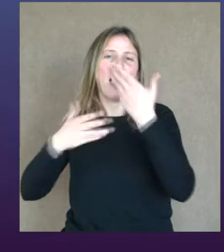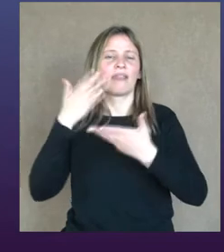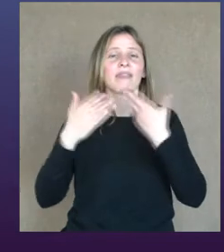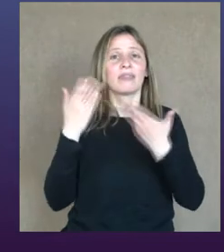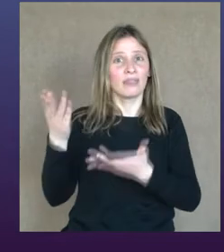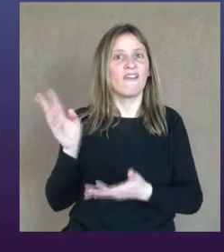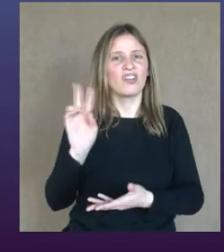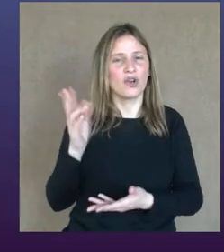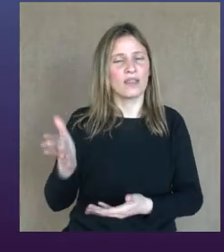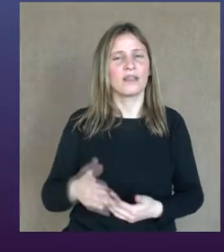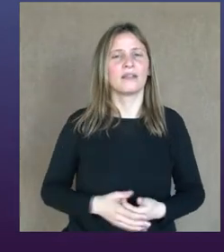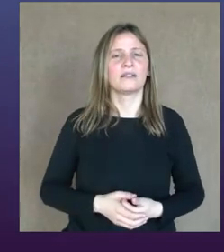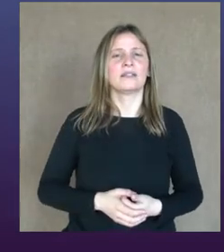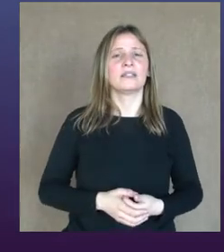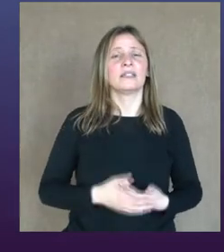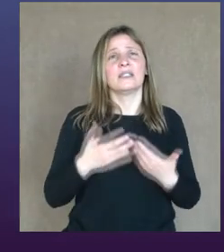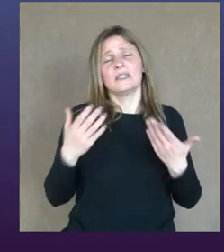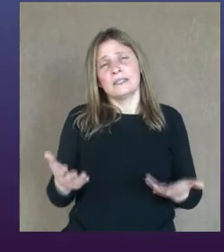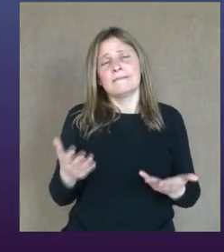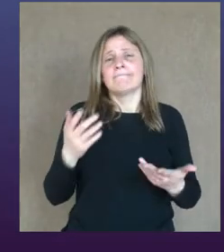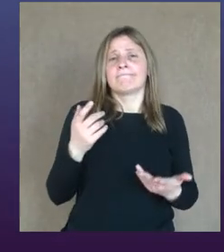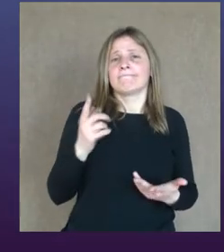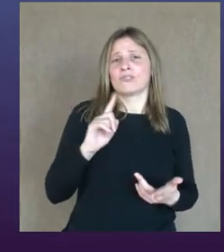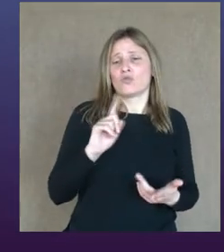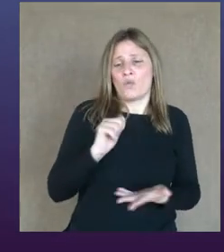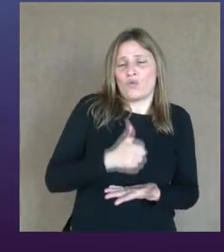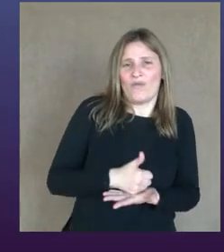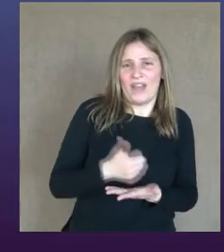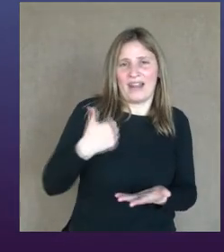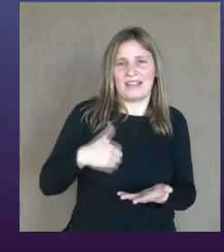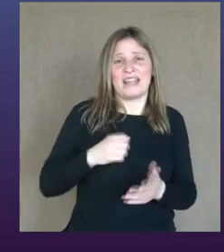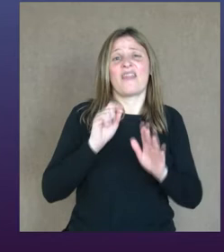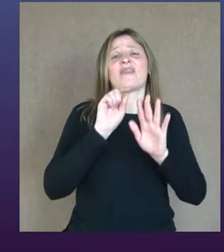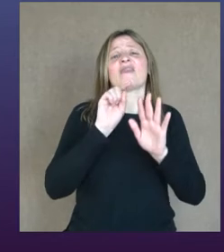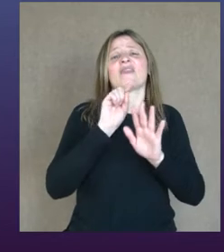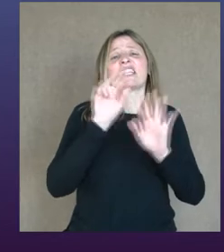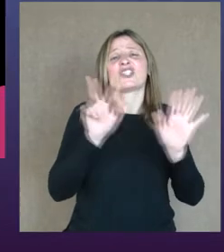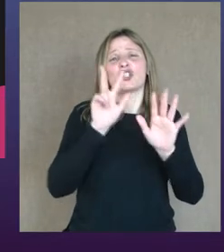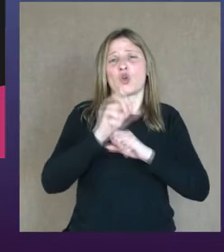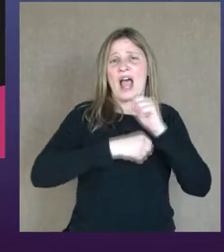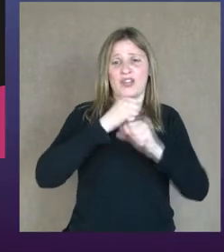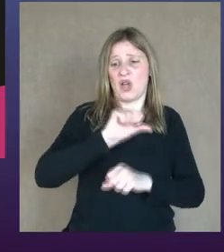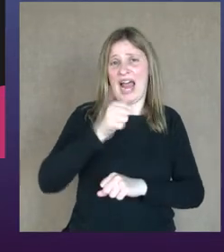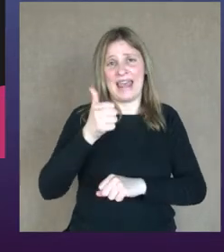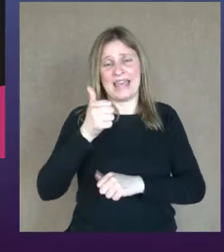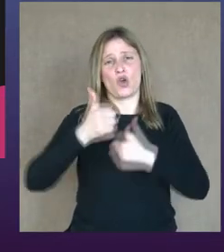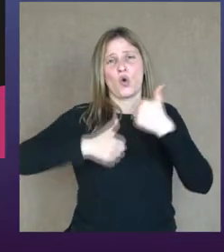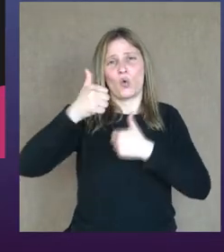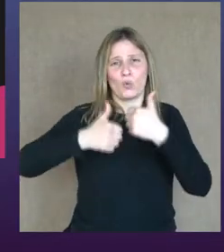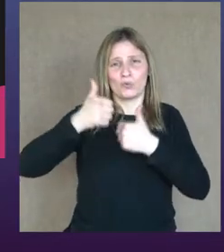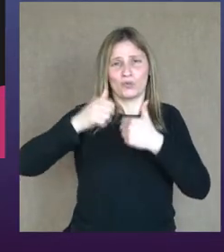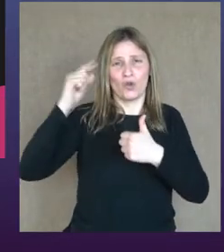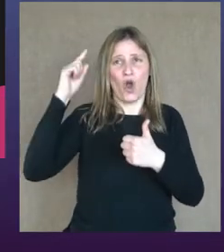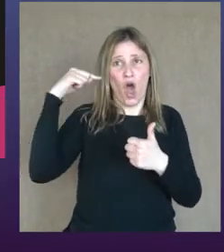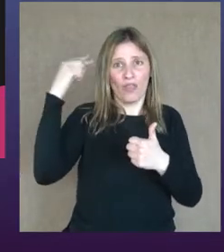¿Verónica? Sí, bueno, yo no estuve prácticamente en la Argentina, yo me fui a los 18 años cuando gané este concurso y no volví